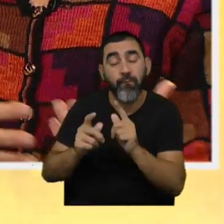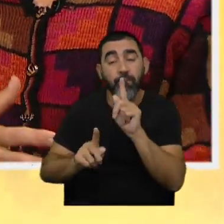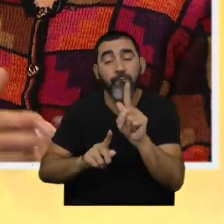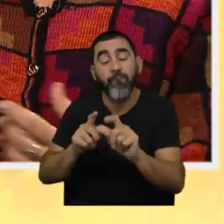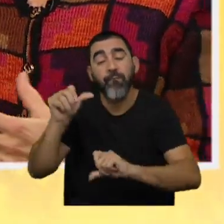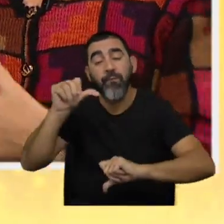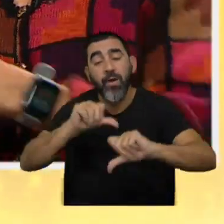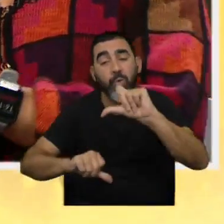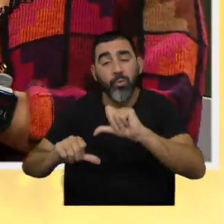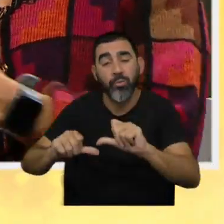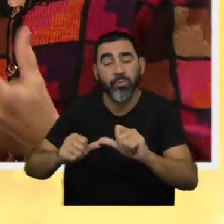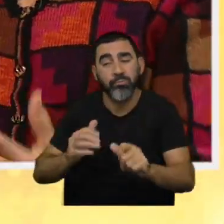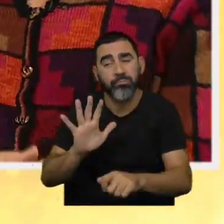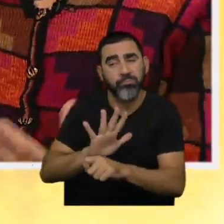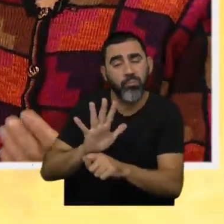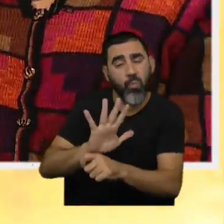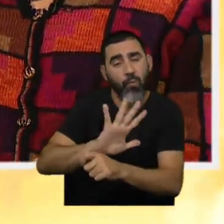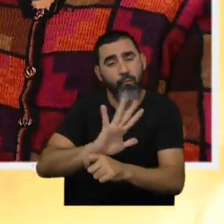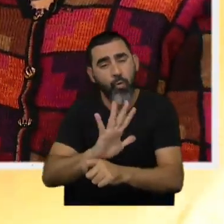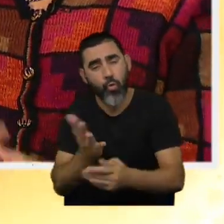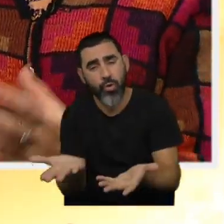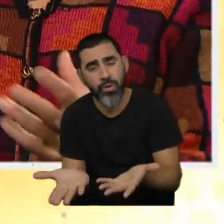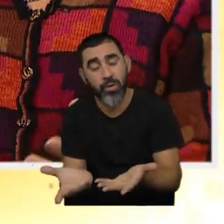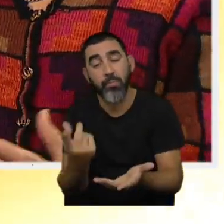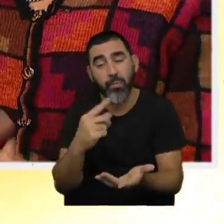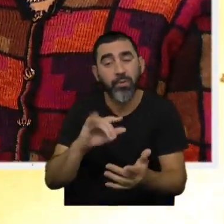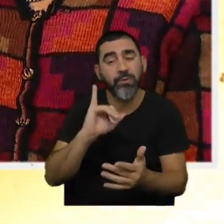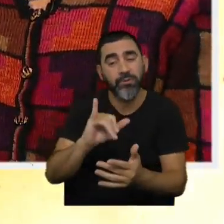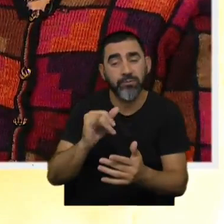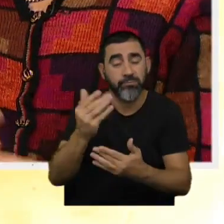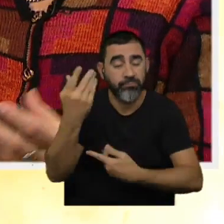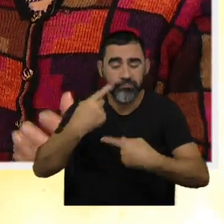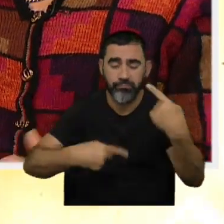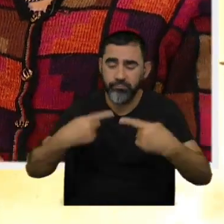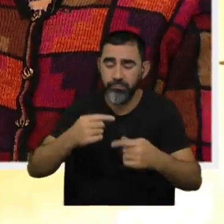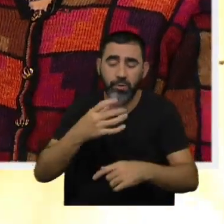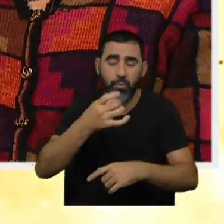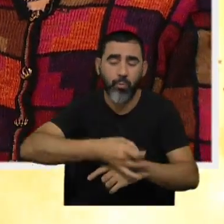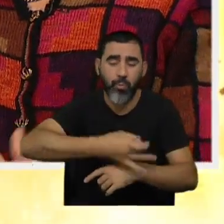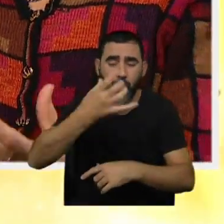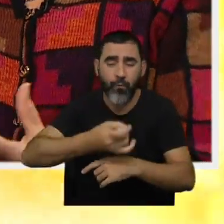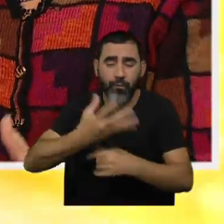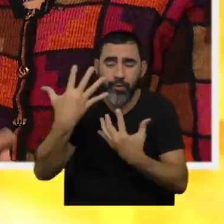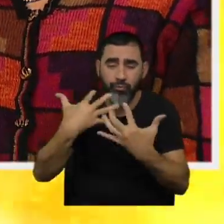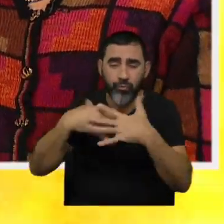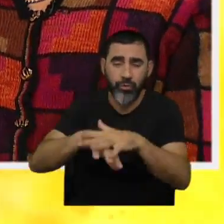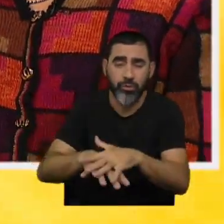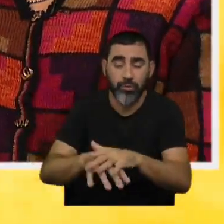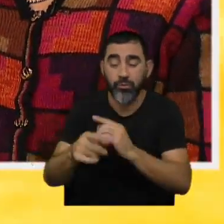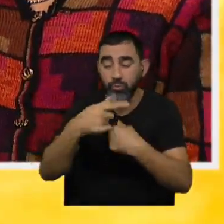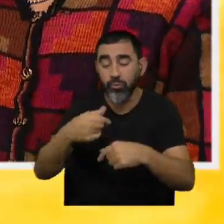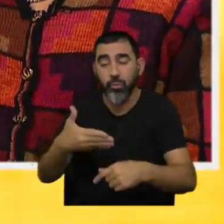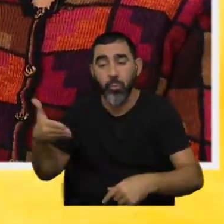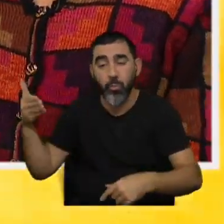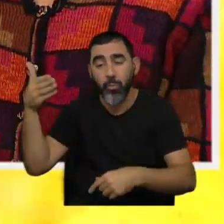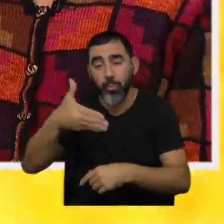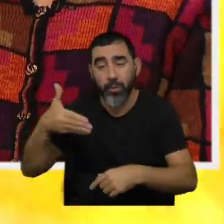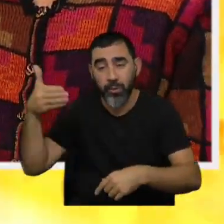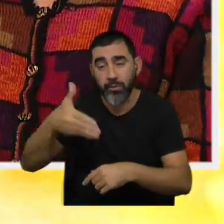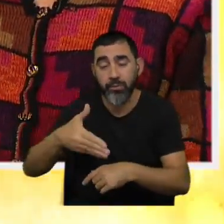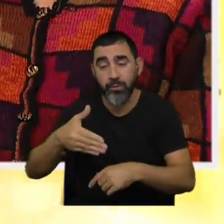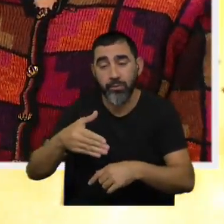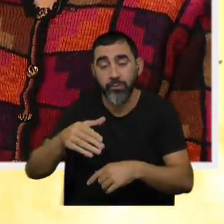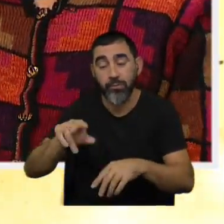esto que parecería más biología. Bueno, todo es interdisciplinario y nosotros en eso tuvimos la participación de ver la